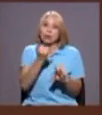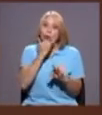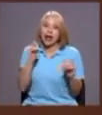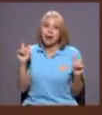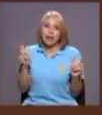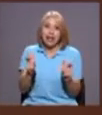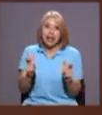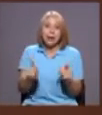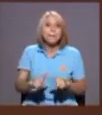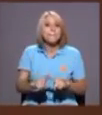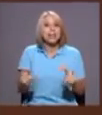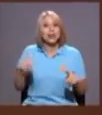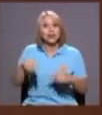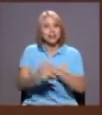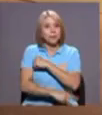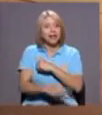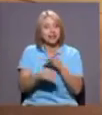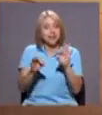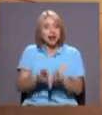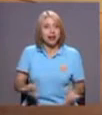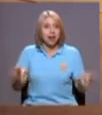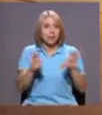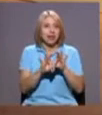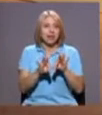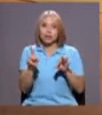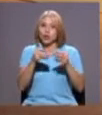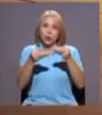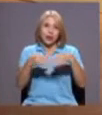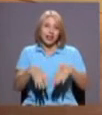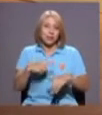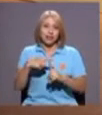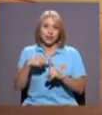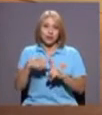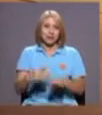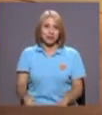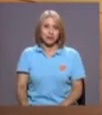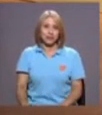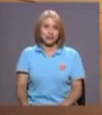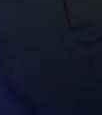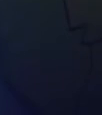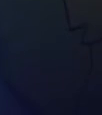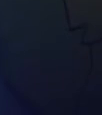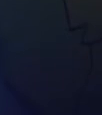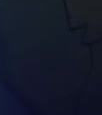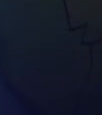pueda, pero que este país vale la pena, que no perdamos el optimismo. Gracias.